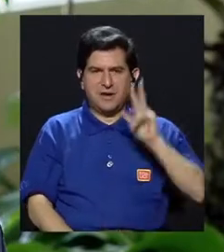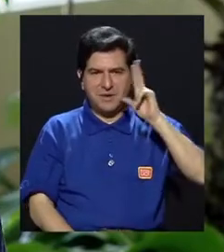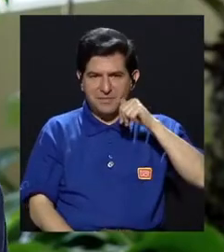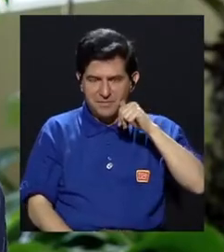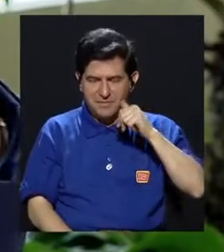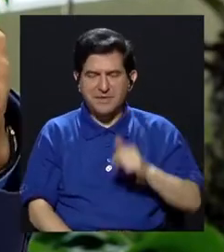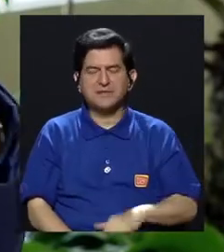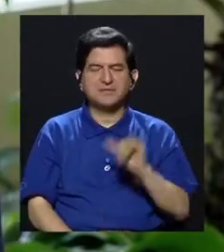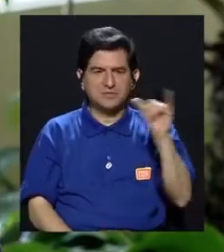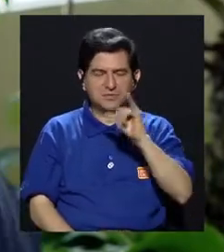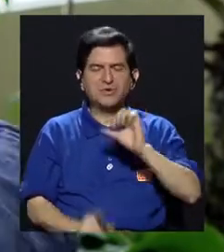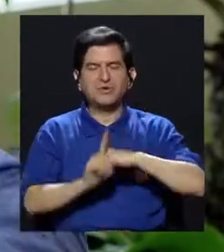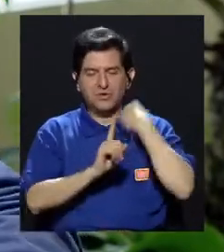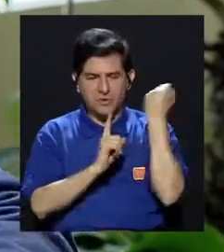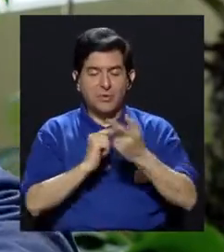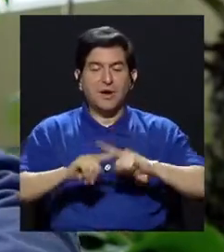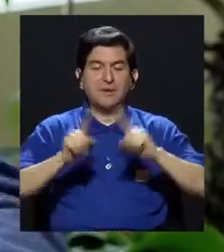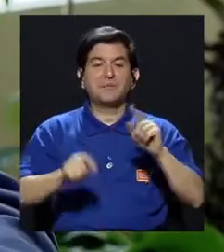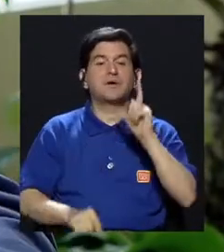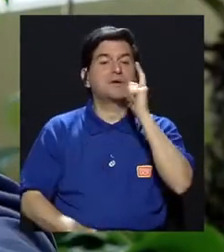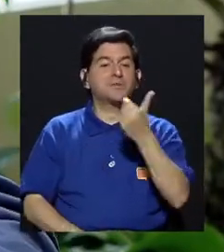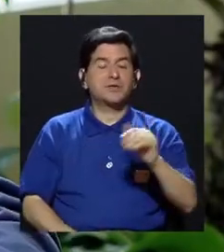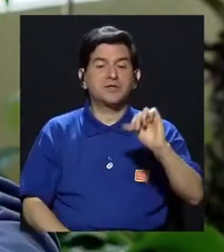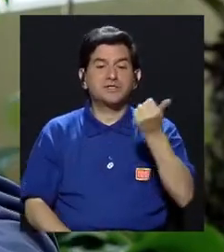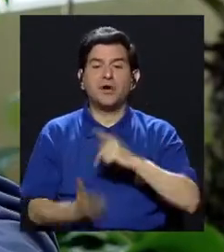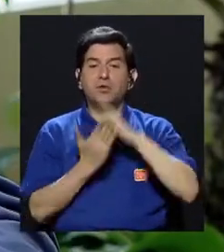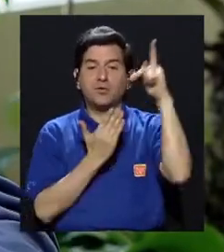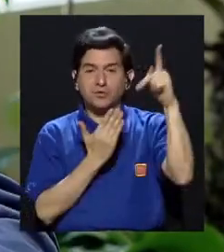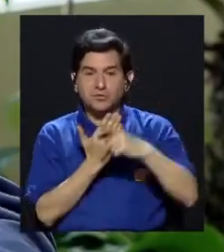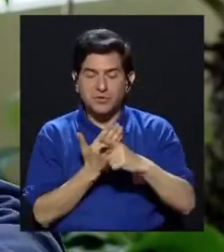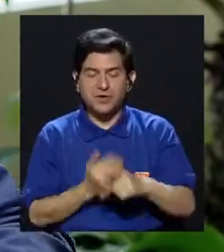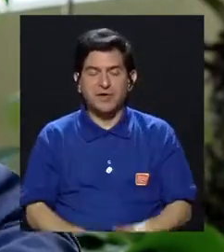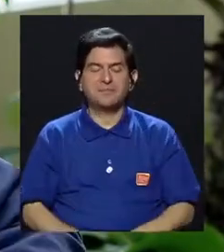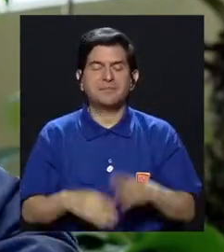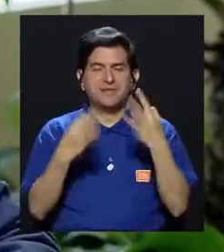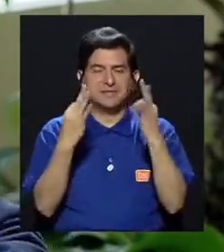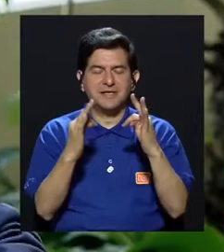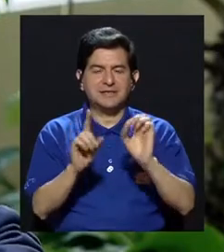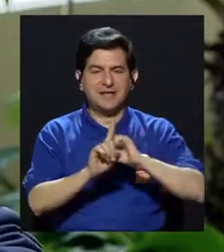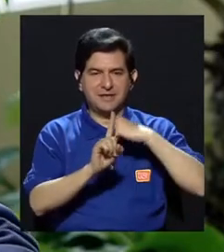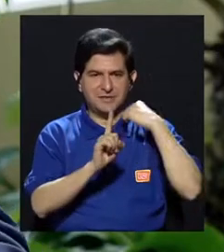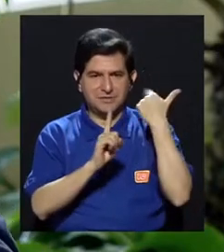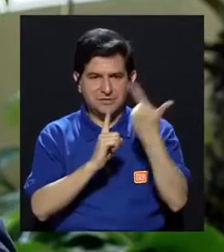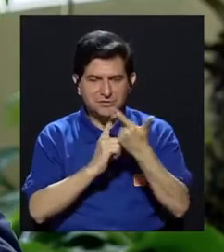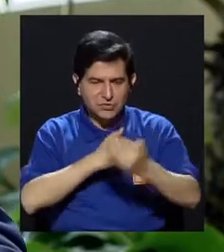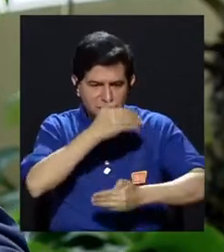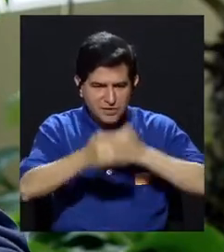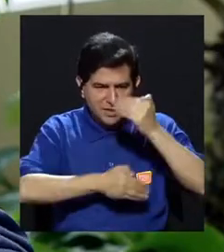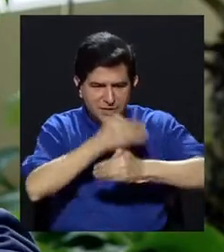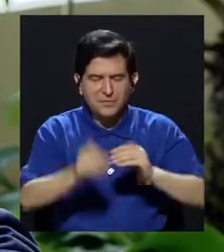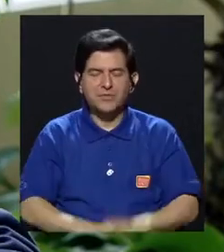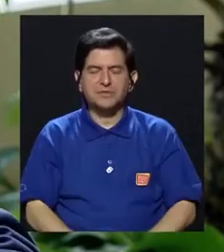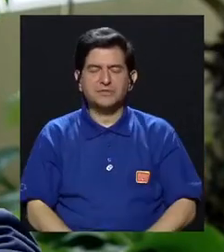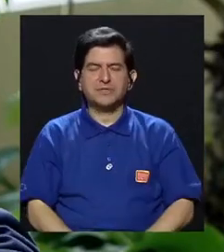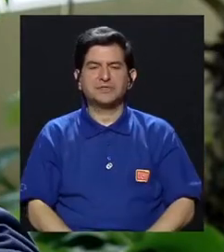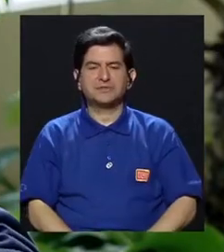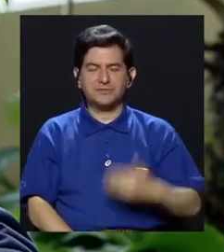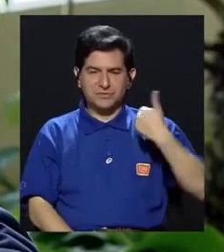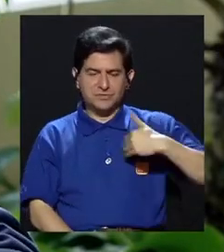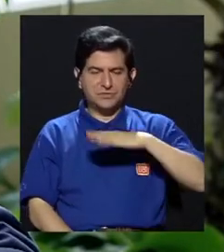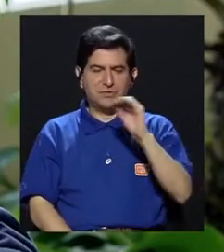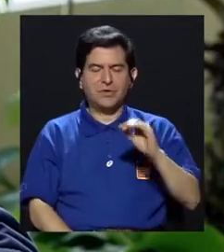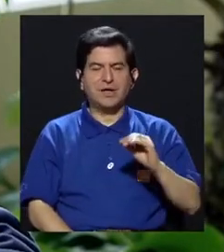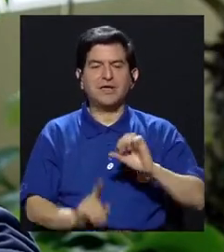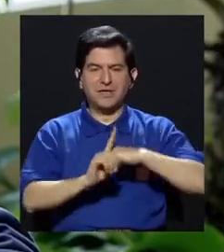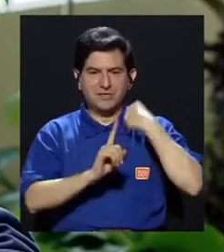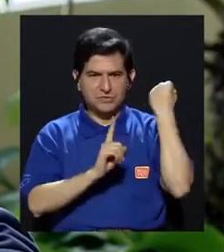viene en edición aumentada y corregida. Pero por dicha tenemos otros programas, otras formas de programación social de la masculinidad y de la sociedad